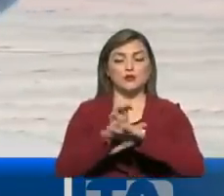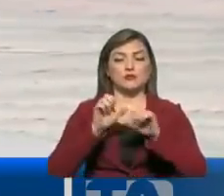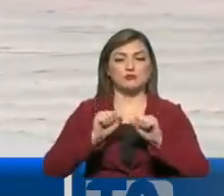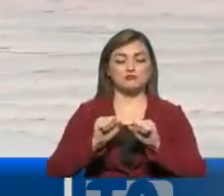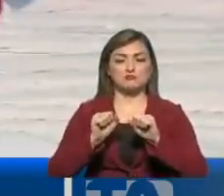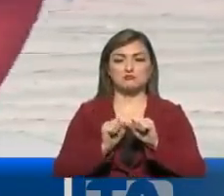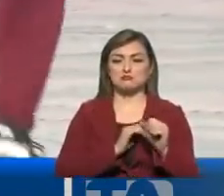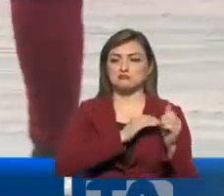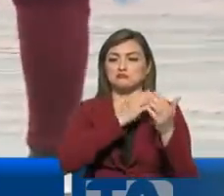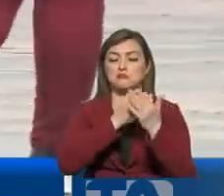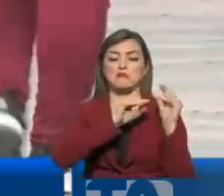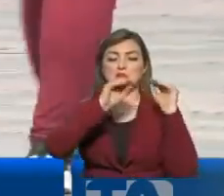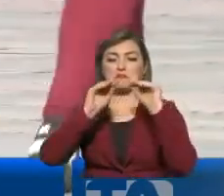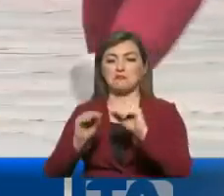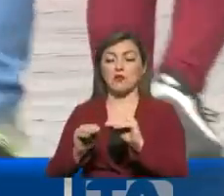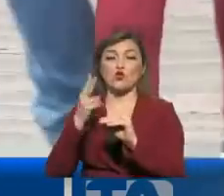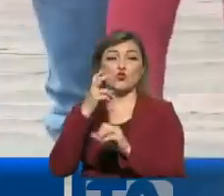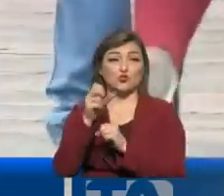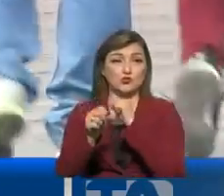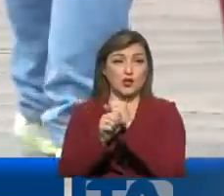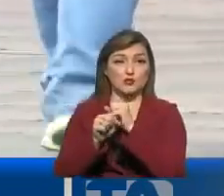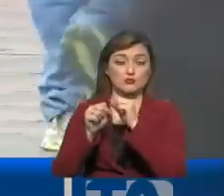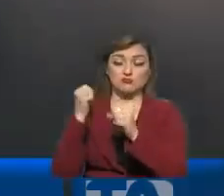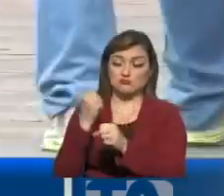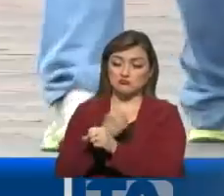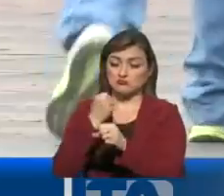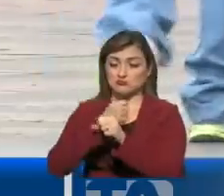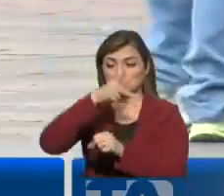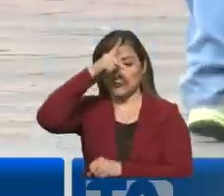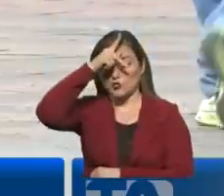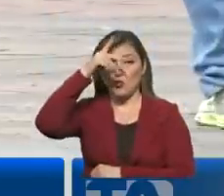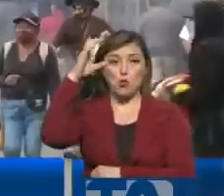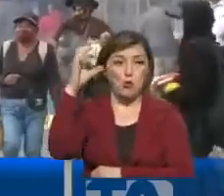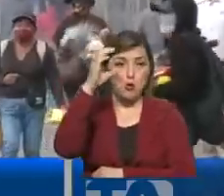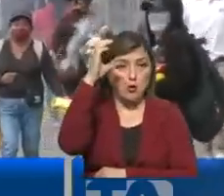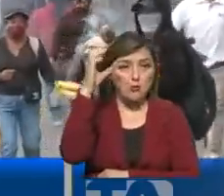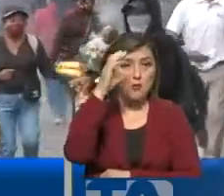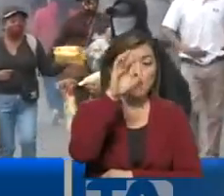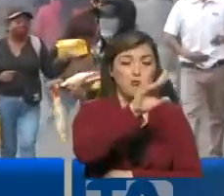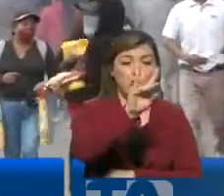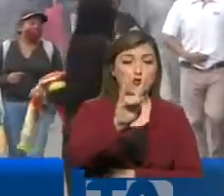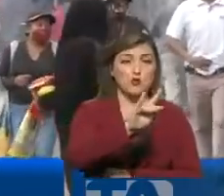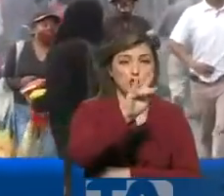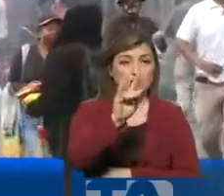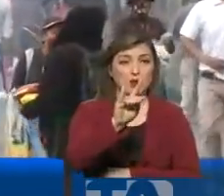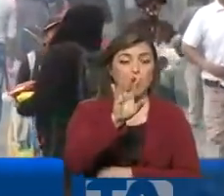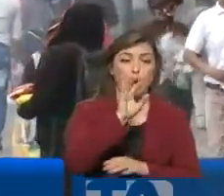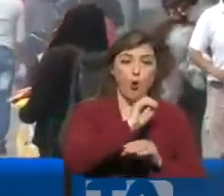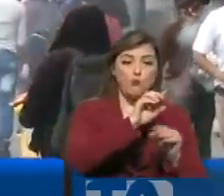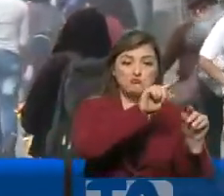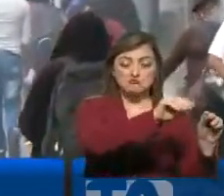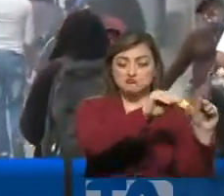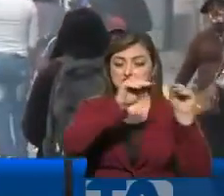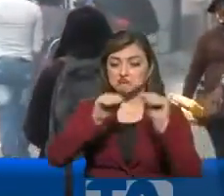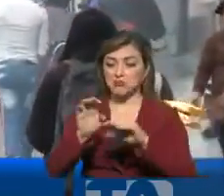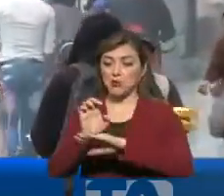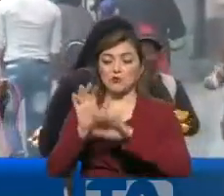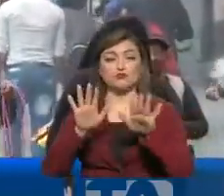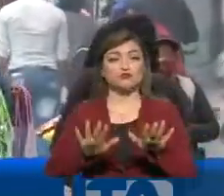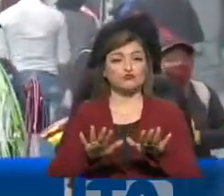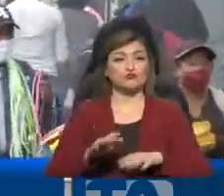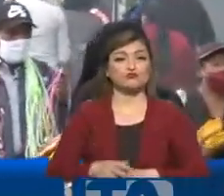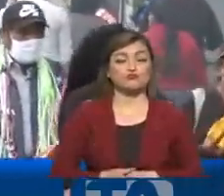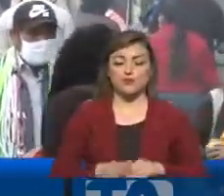y trabajar hasta por 2 años en Perú, Colombia o Bolivia y viceversa. Y luego, si quiere